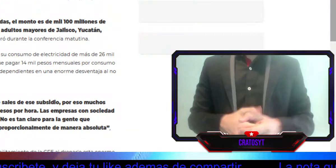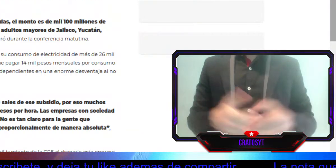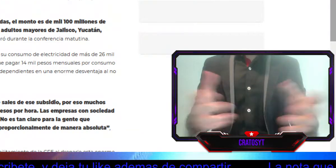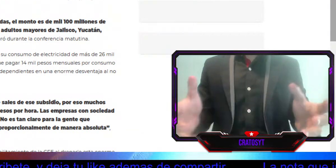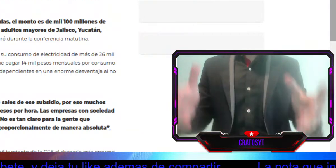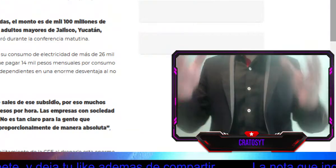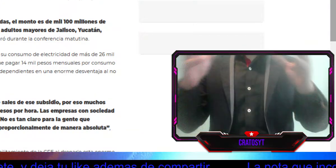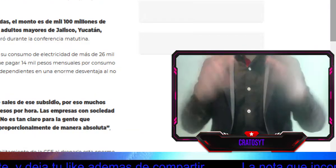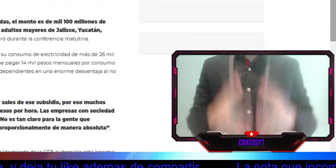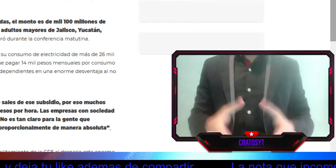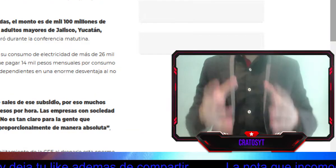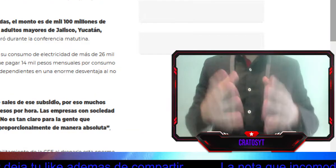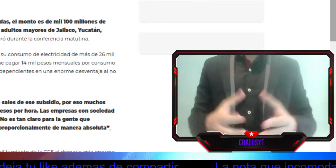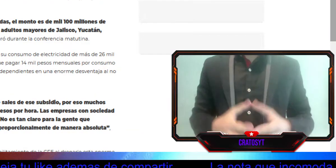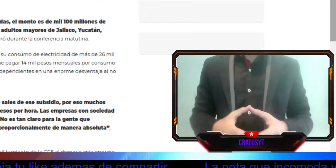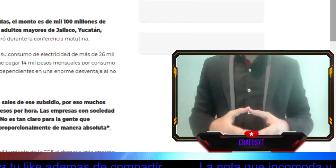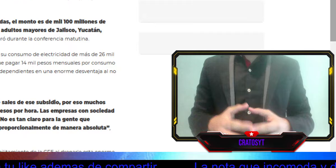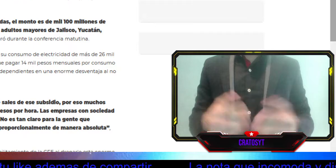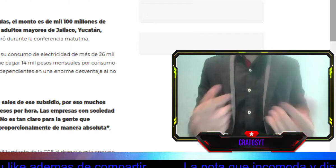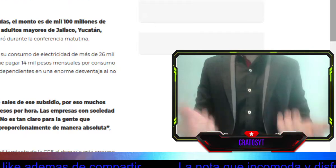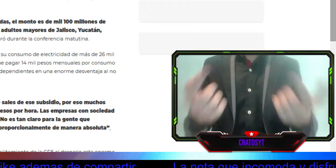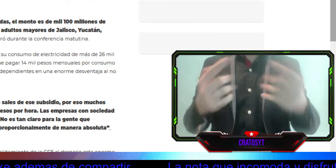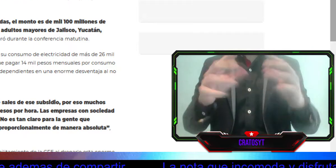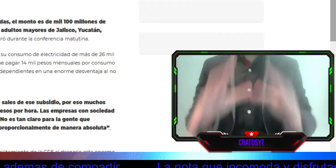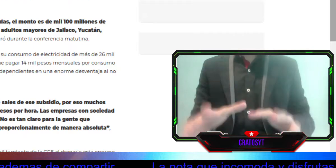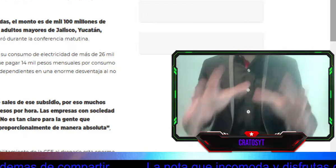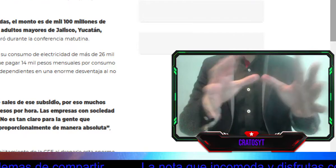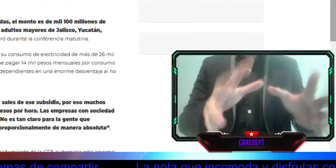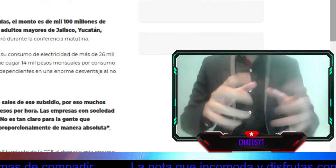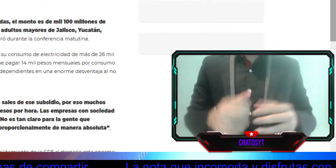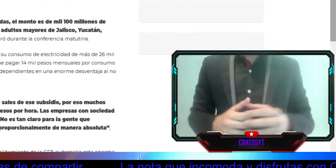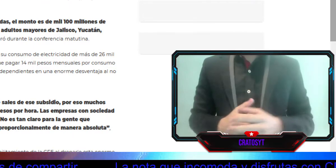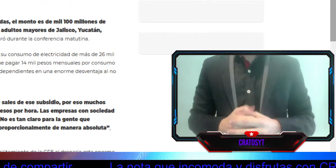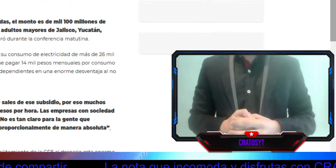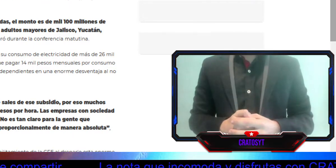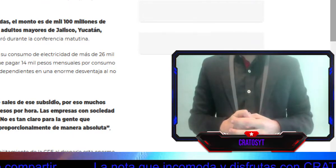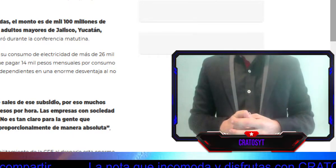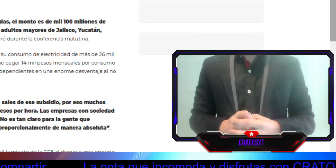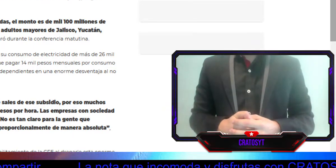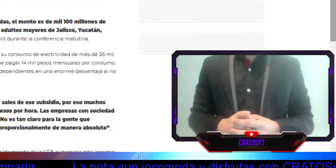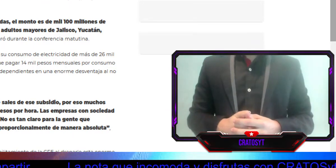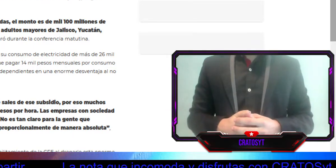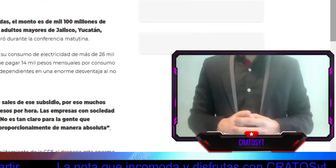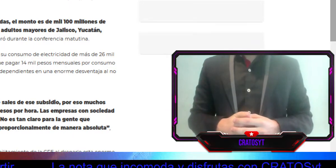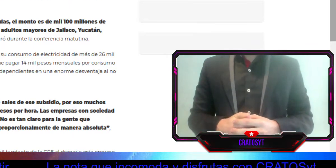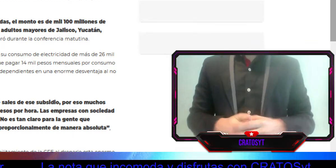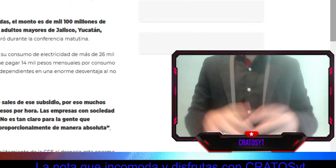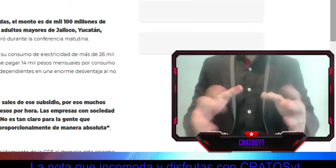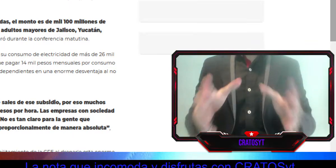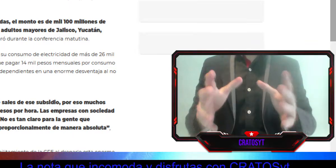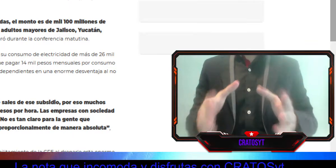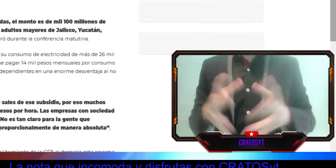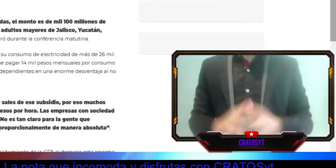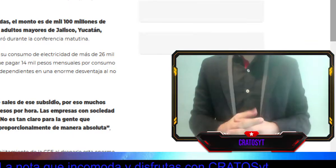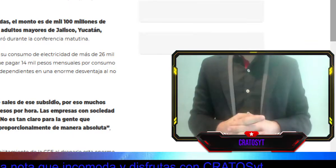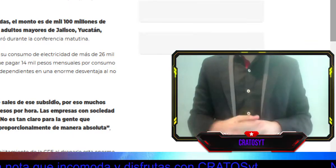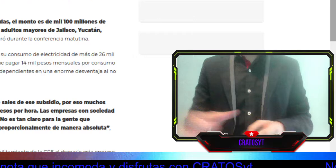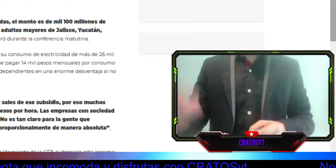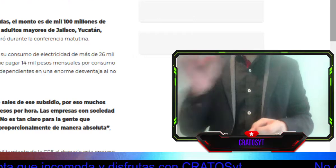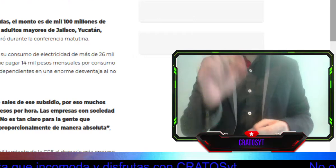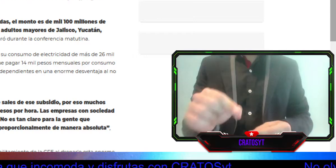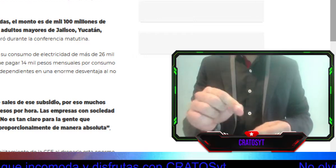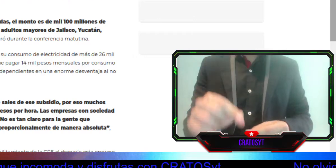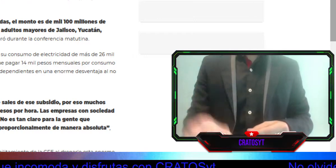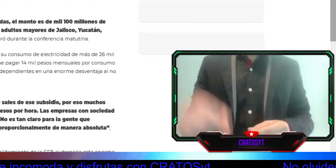En el caso de la cantidad de pérdidas que ha tenido la CFE, que también es un dato que se mencionó durante la mañanera, se presume que el sector privado ha recibido